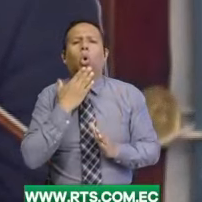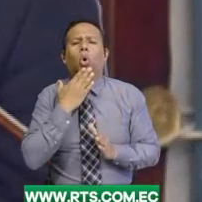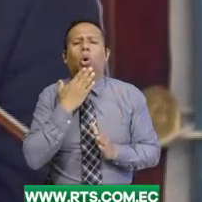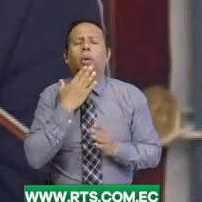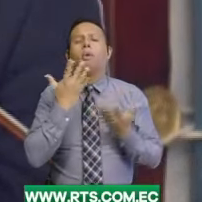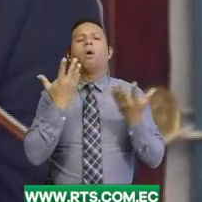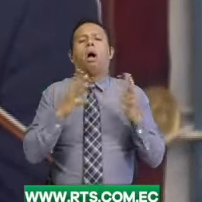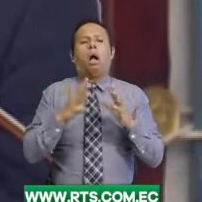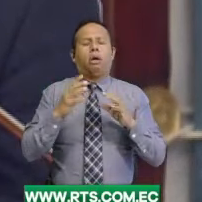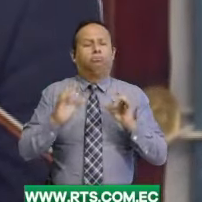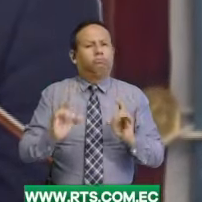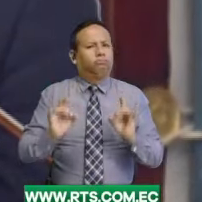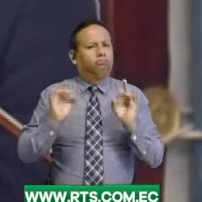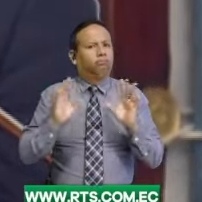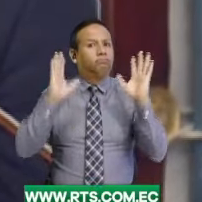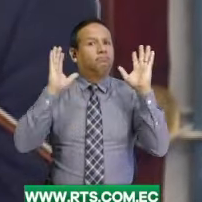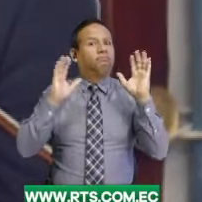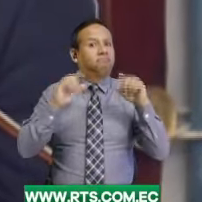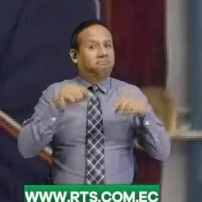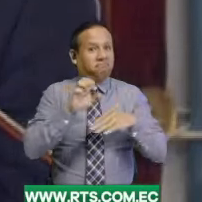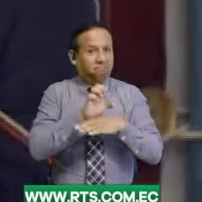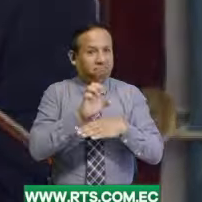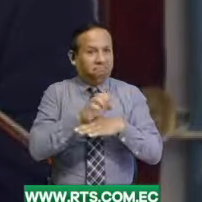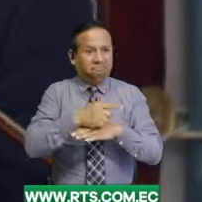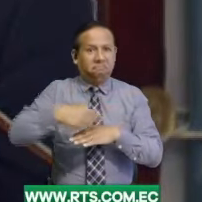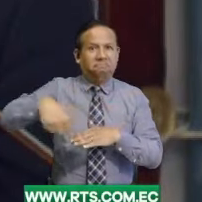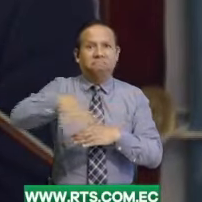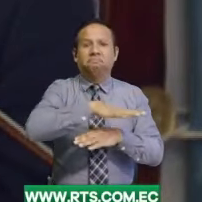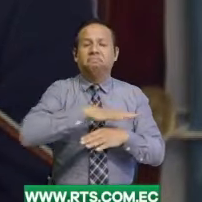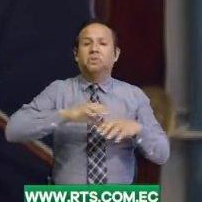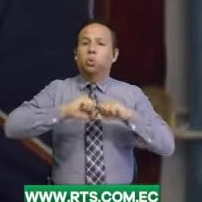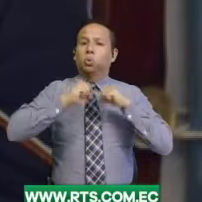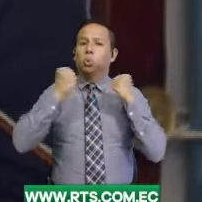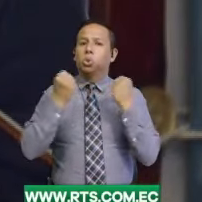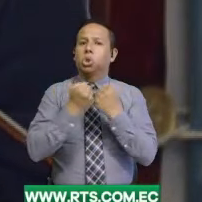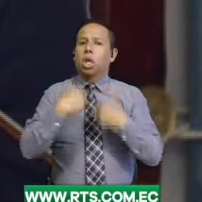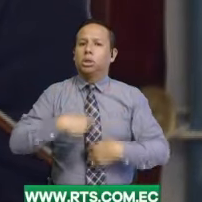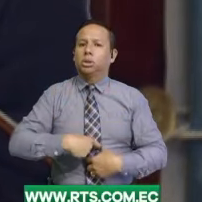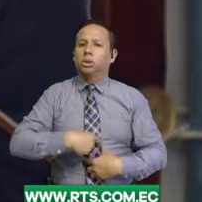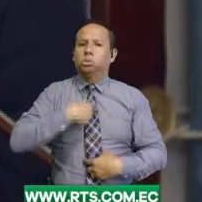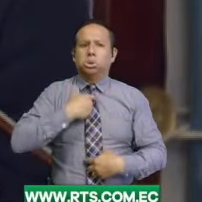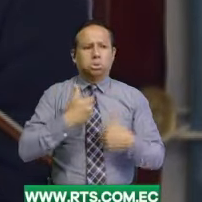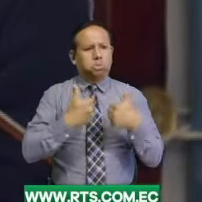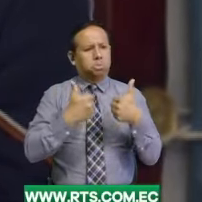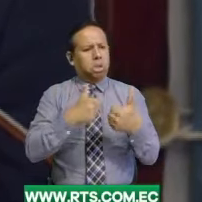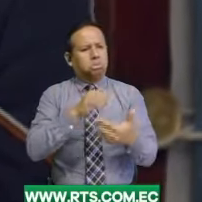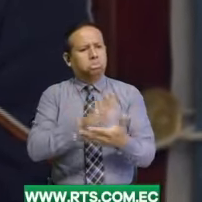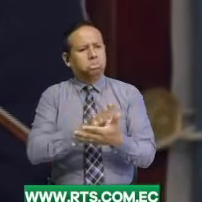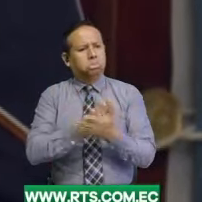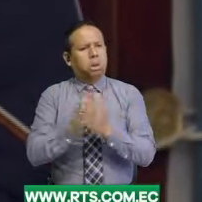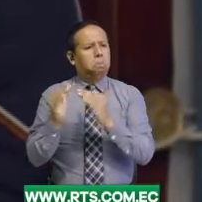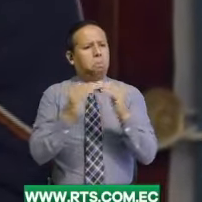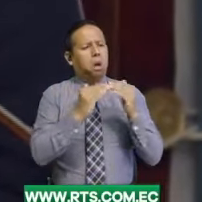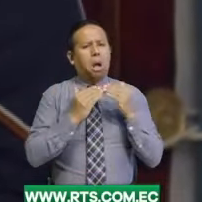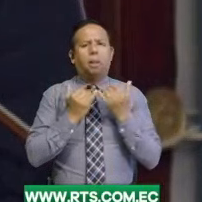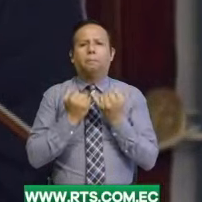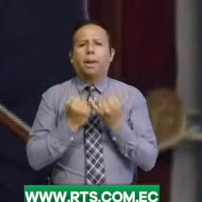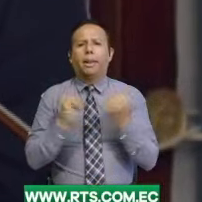esta suerte del Ecuador que es de tener una sociedad civil vibrante, independiente. Es